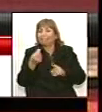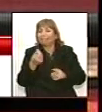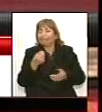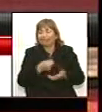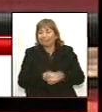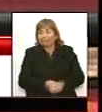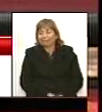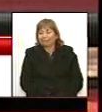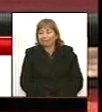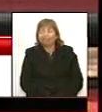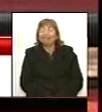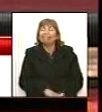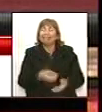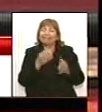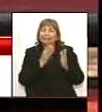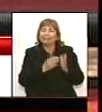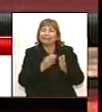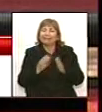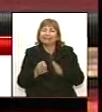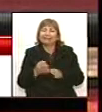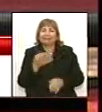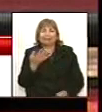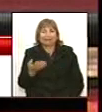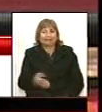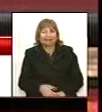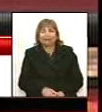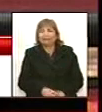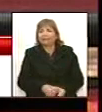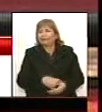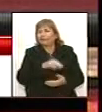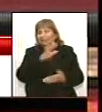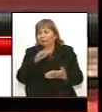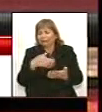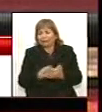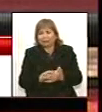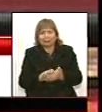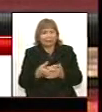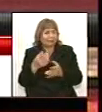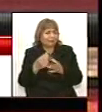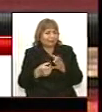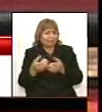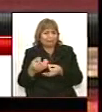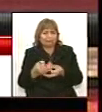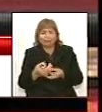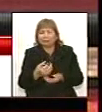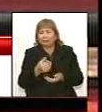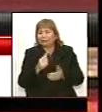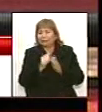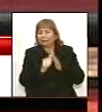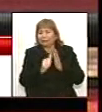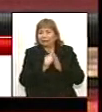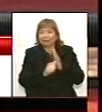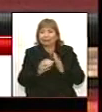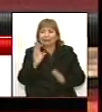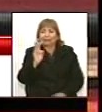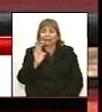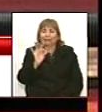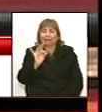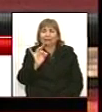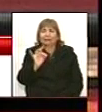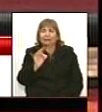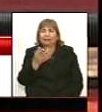exceptuado del requisito del monto del presupuesto anual por toda la fuente de financiamiento establecido en el artículo 68 del Decreto